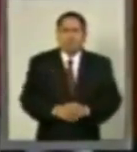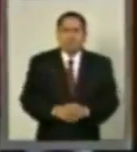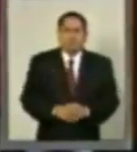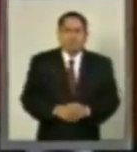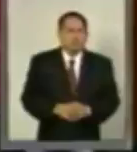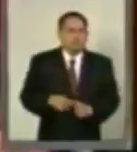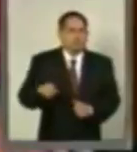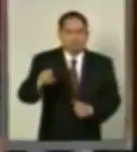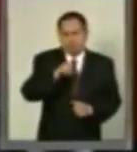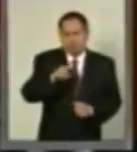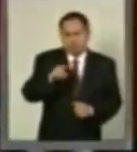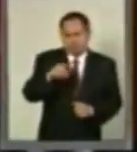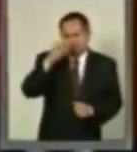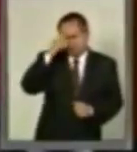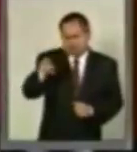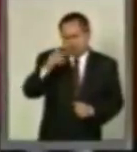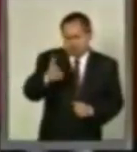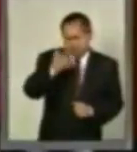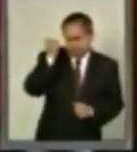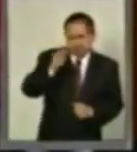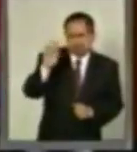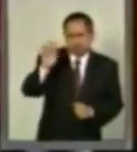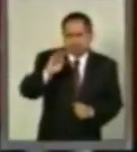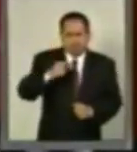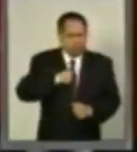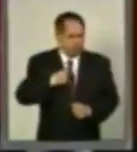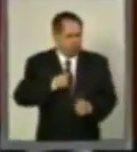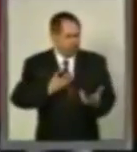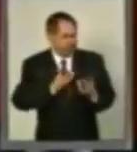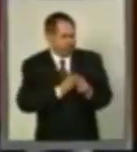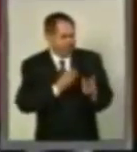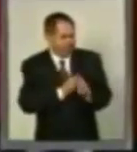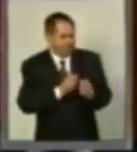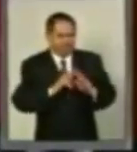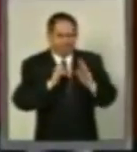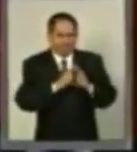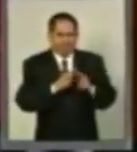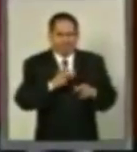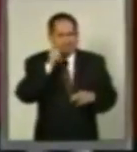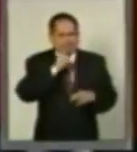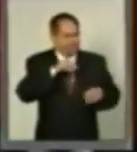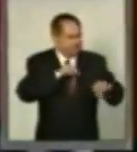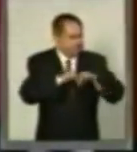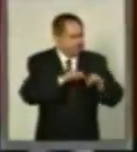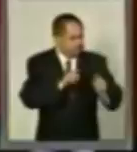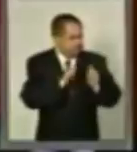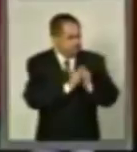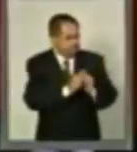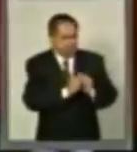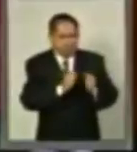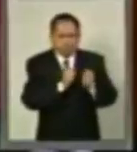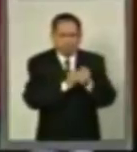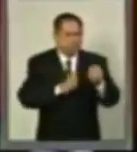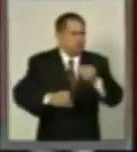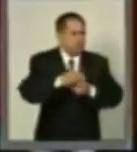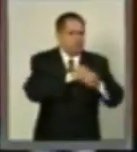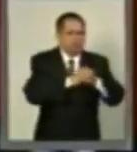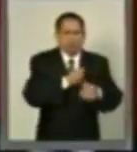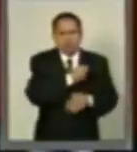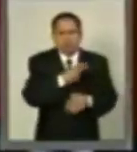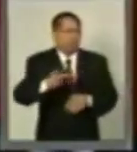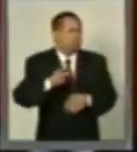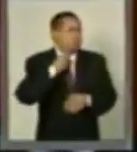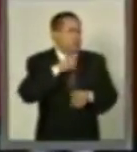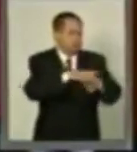Usted seguramente no lo sabe, pero me reúno y hacemos trabajo con todos los legisladores